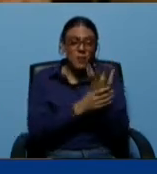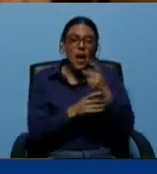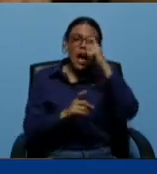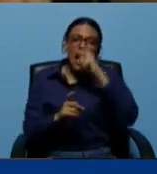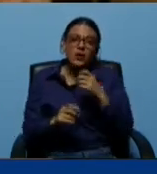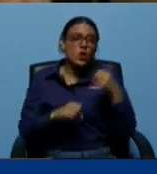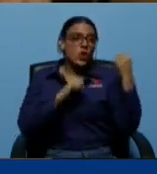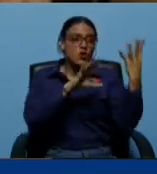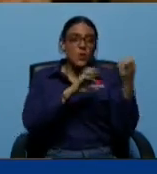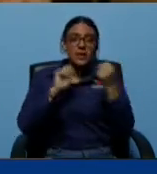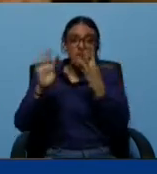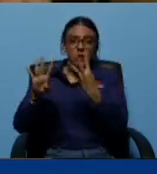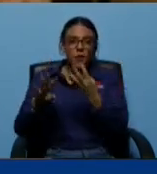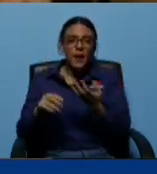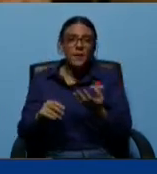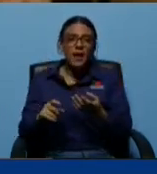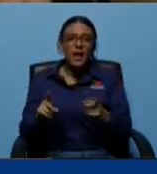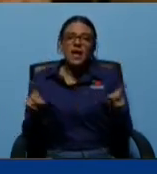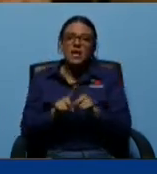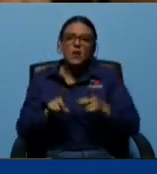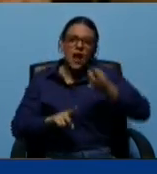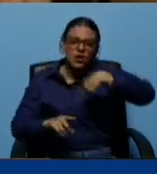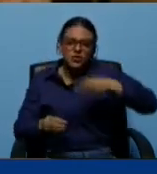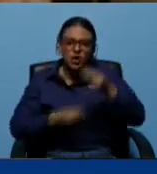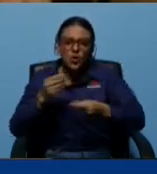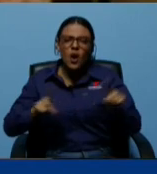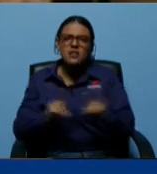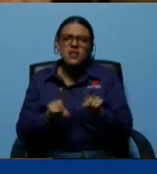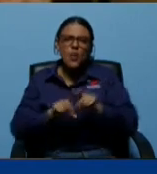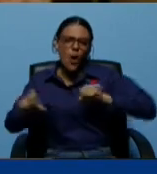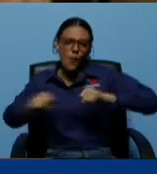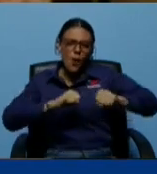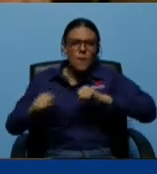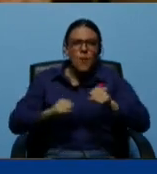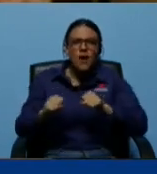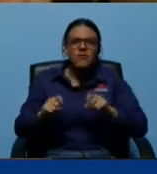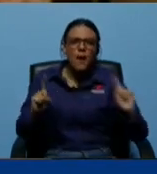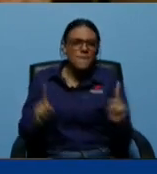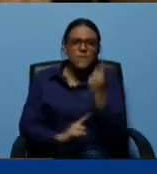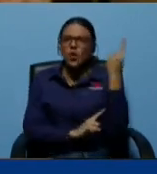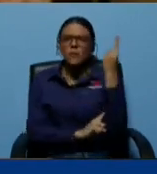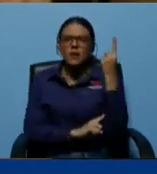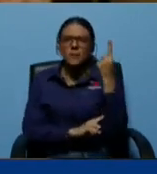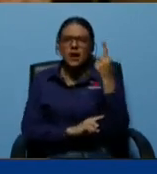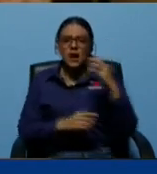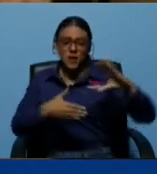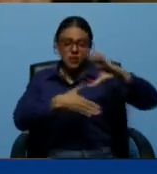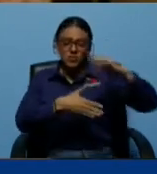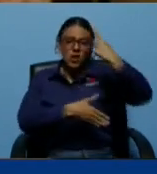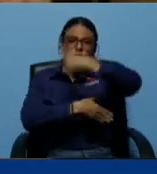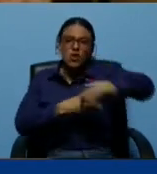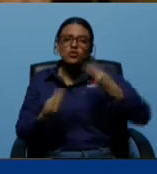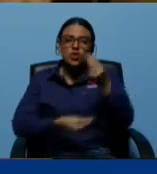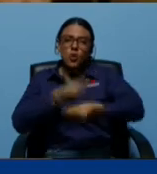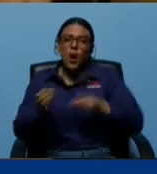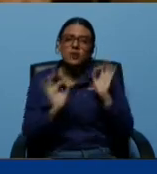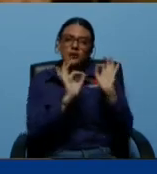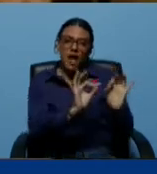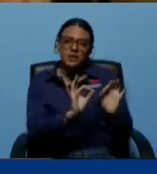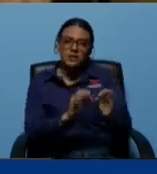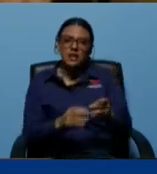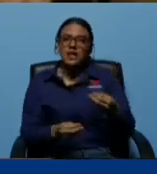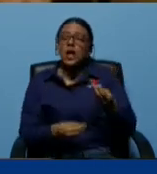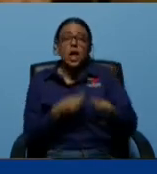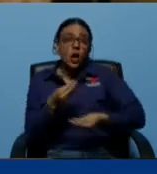99 una escalada de acciones jamás vistas en el hemisferio occidental, a un